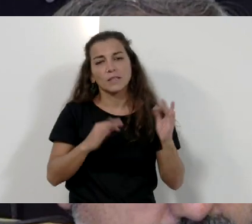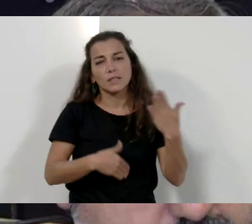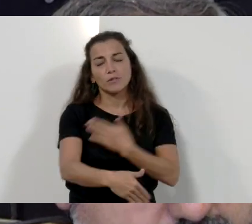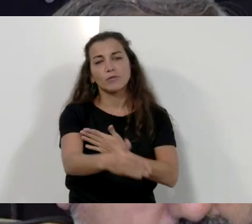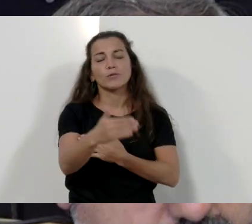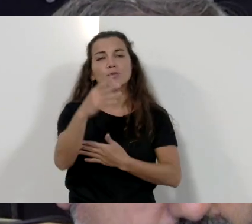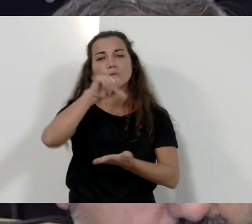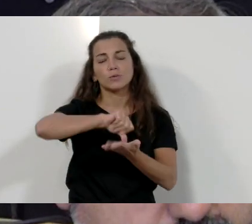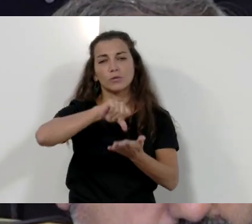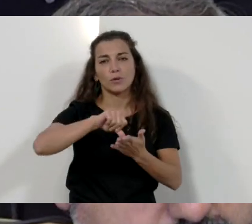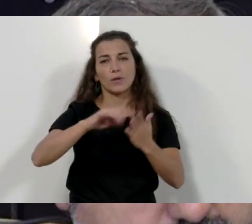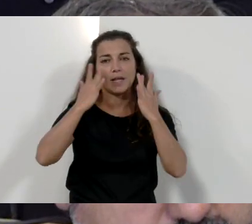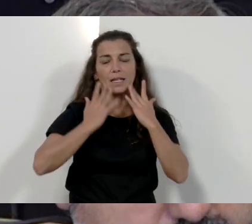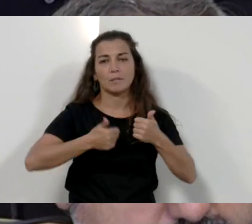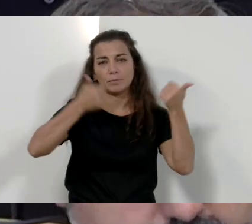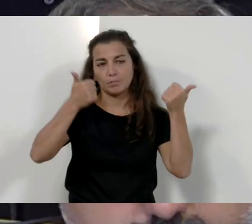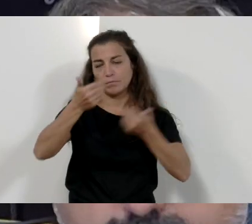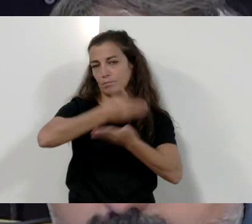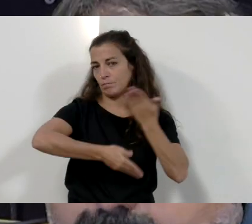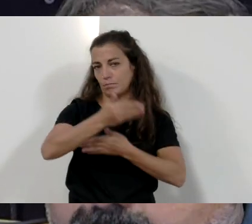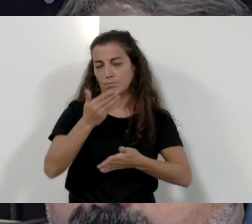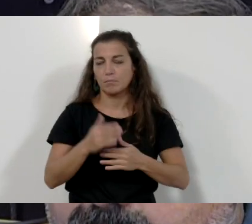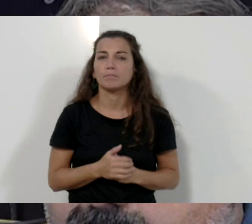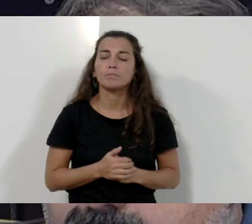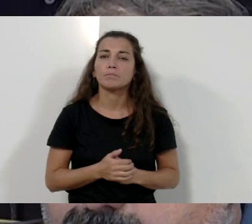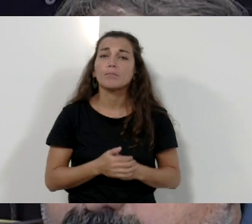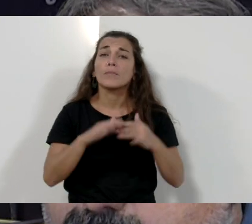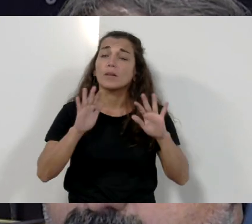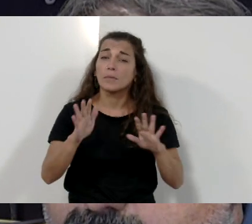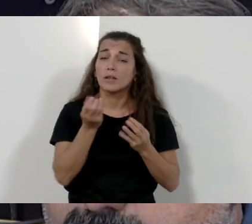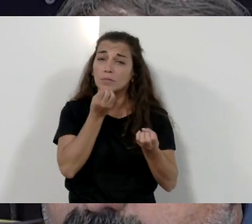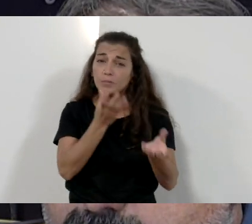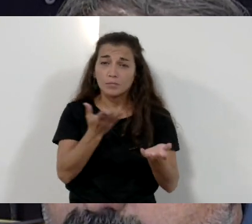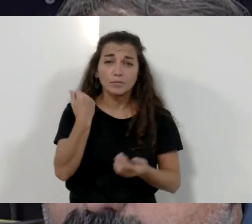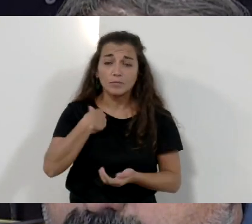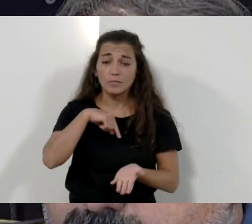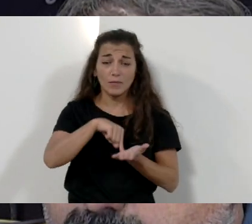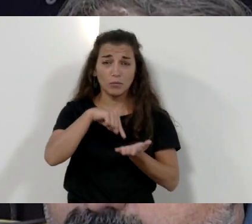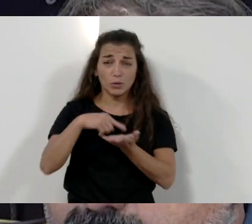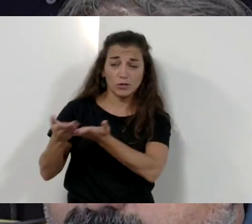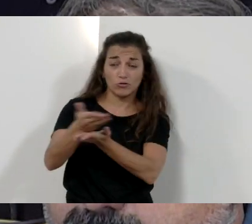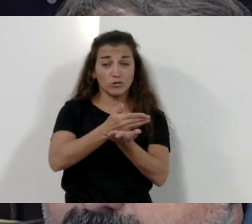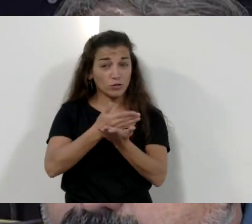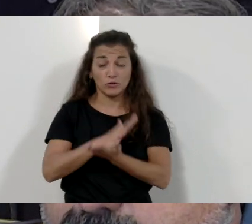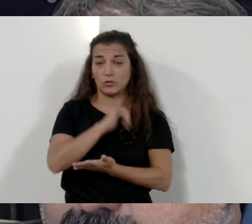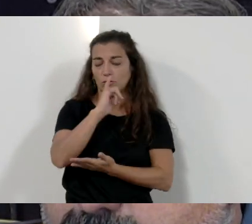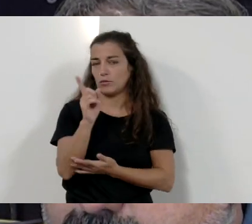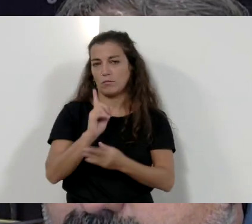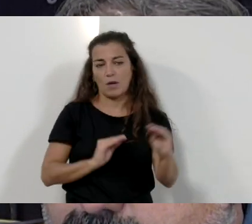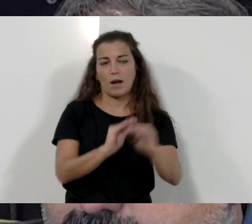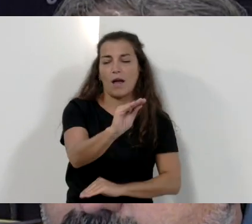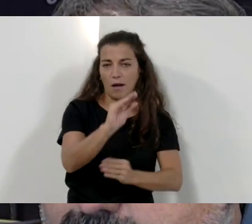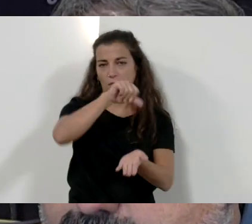de la ciudad. Pero como digo, no hay impuestos que paguen el tener una ciudad limpia si